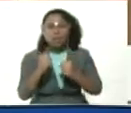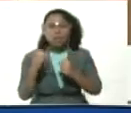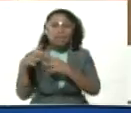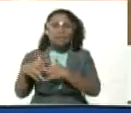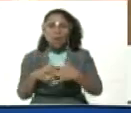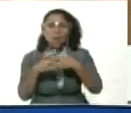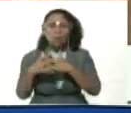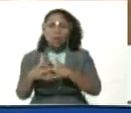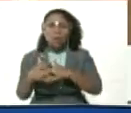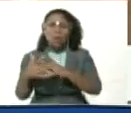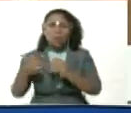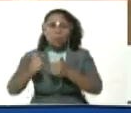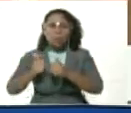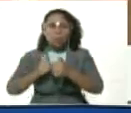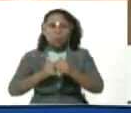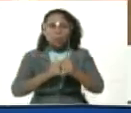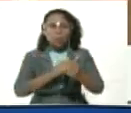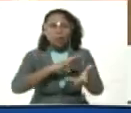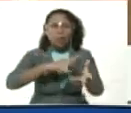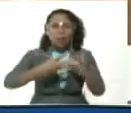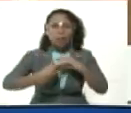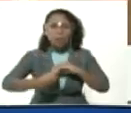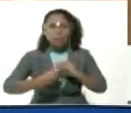y empezó a perseguir a los CLAP.